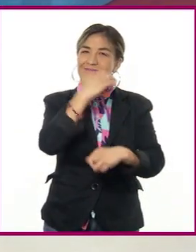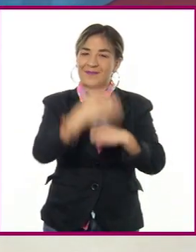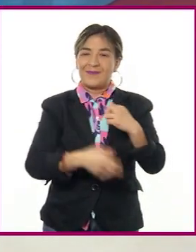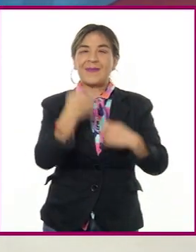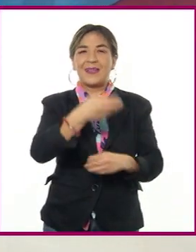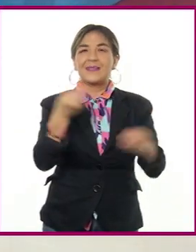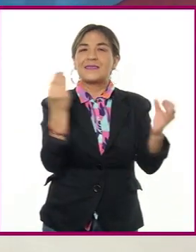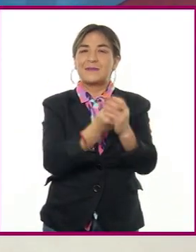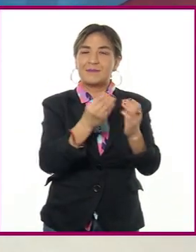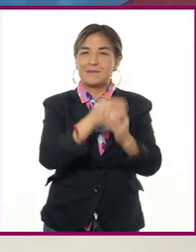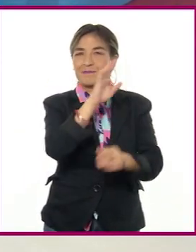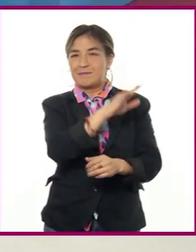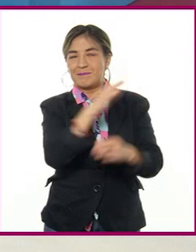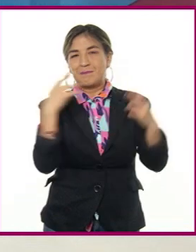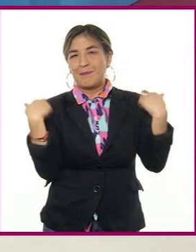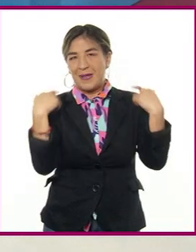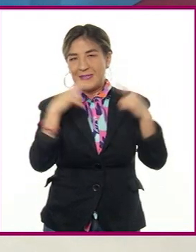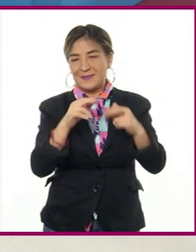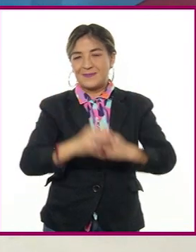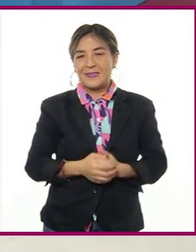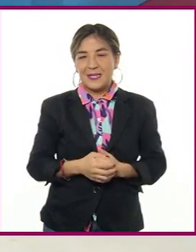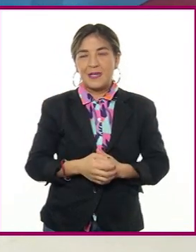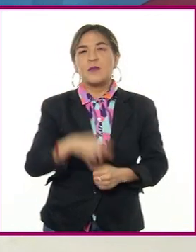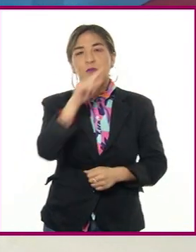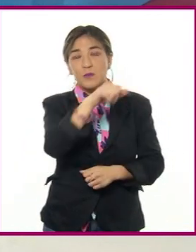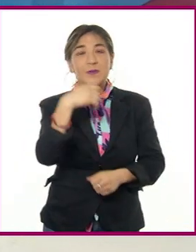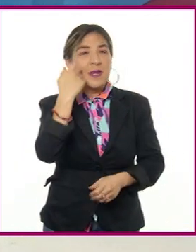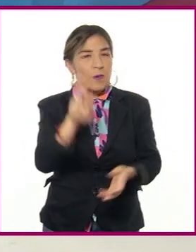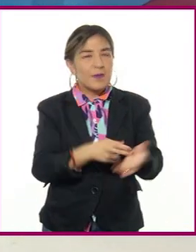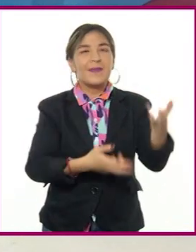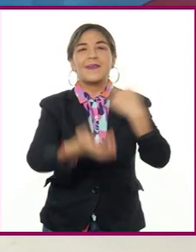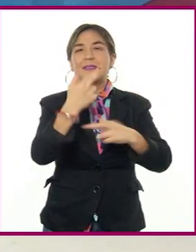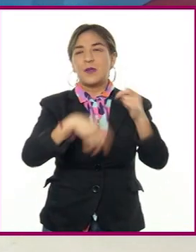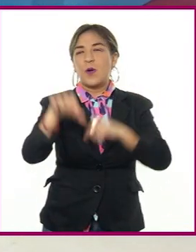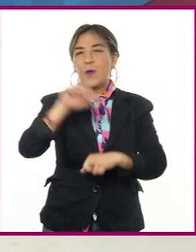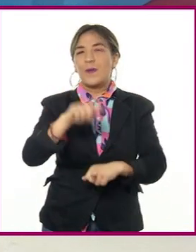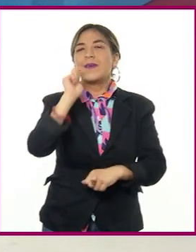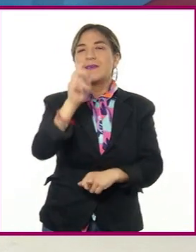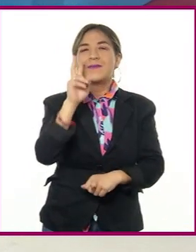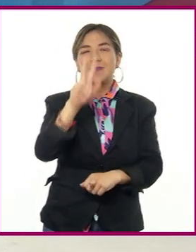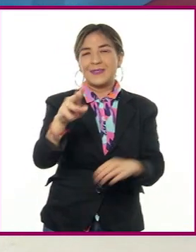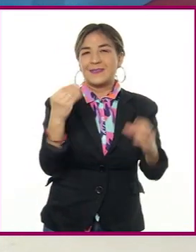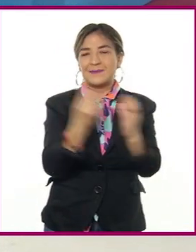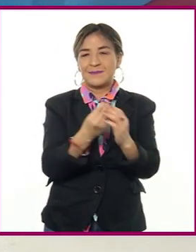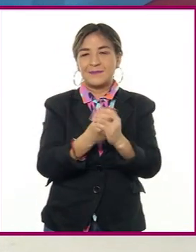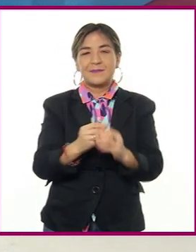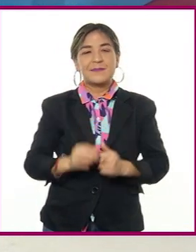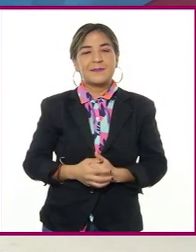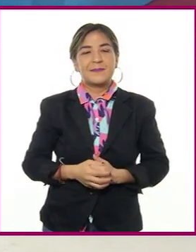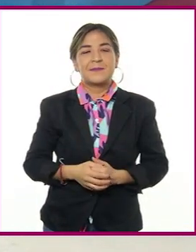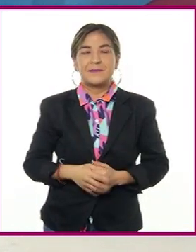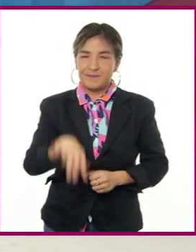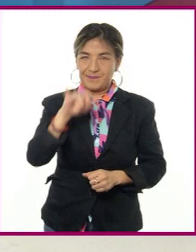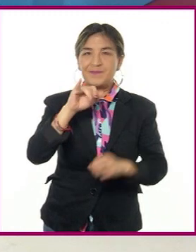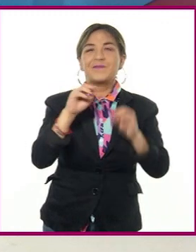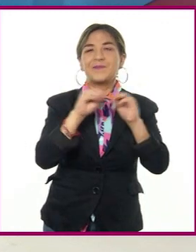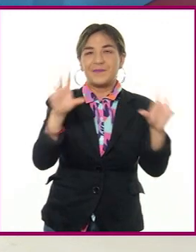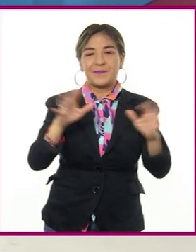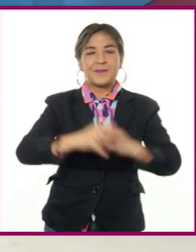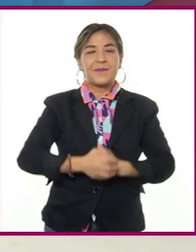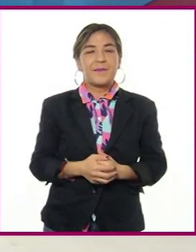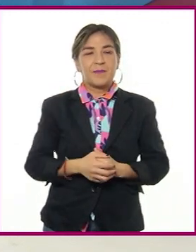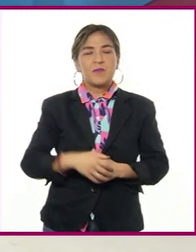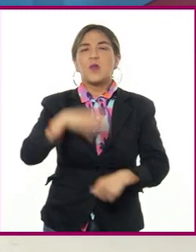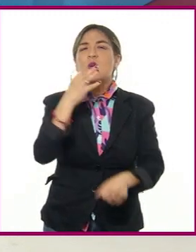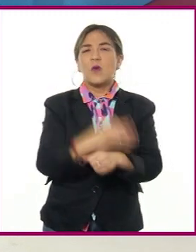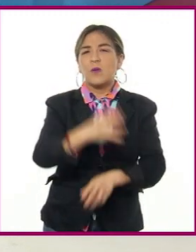esta sesión, maestro Juan Carlos. ¿Le gustaría recapitular lo que vimos en esta sesión? Claro.